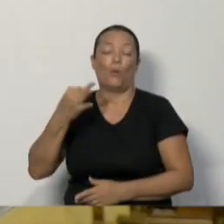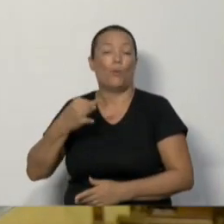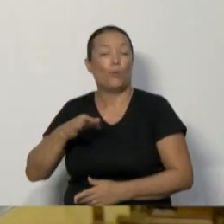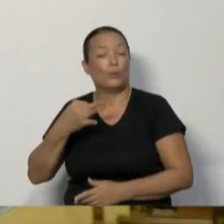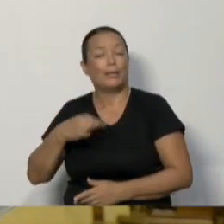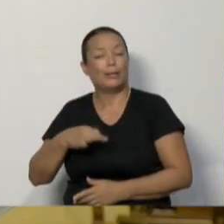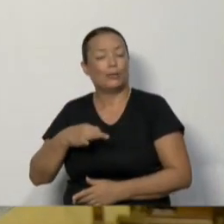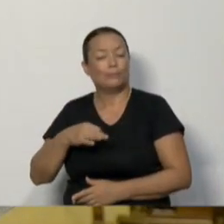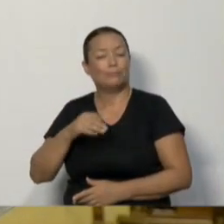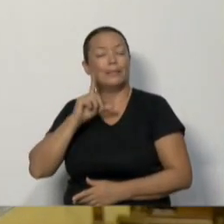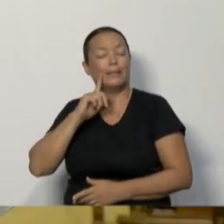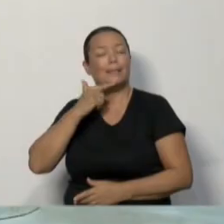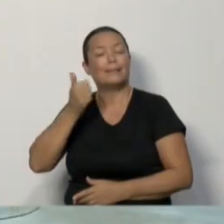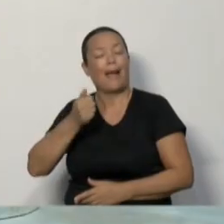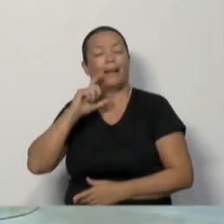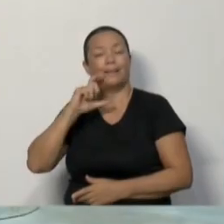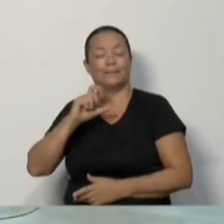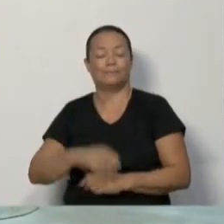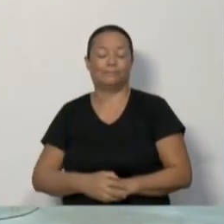hijo único Isaac.